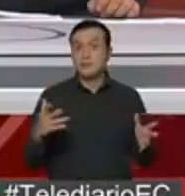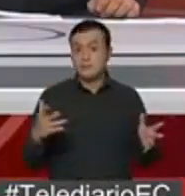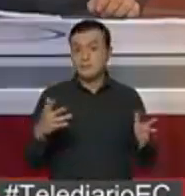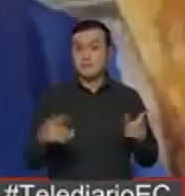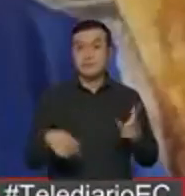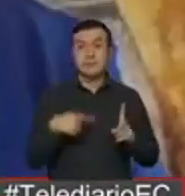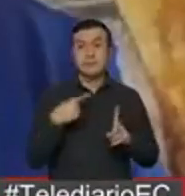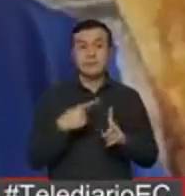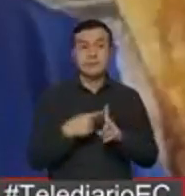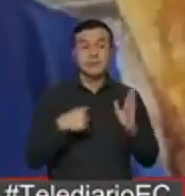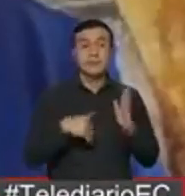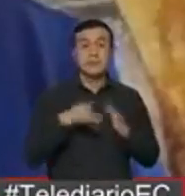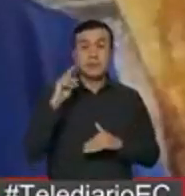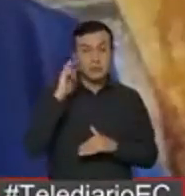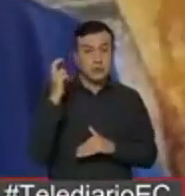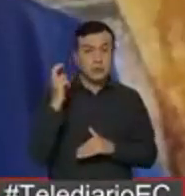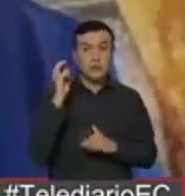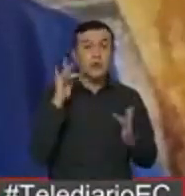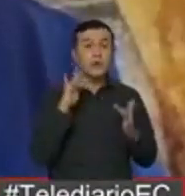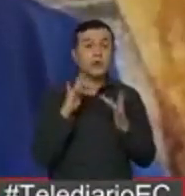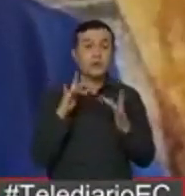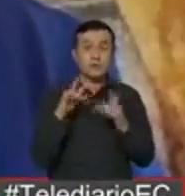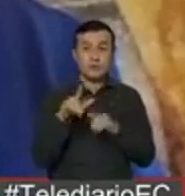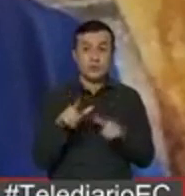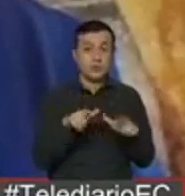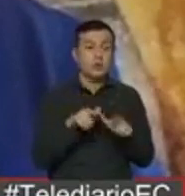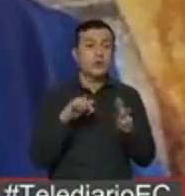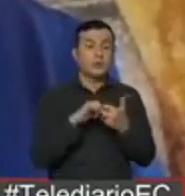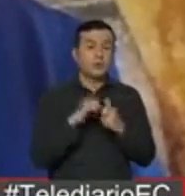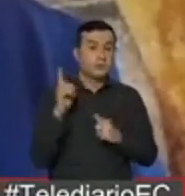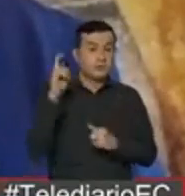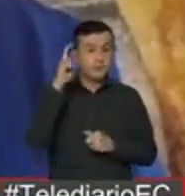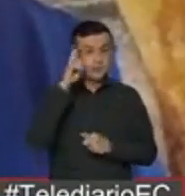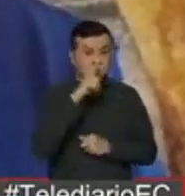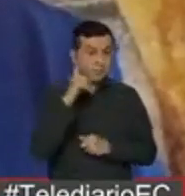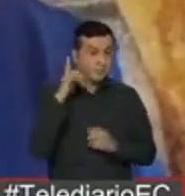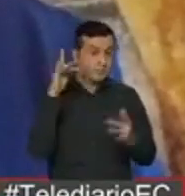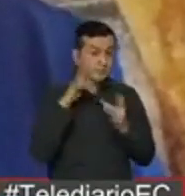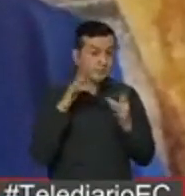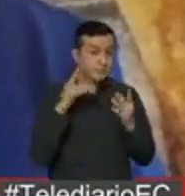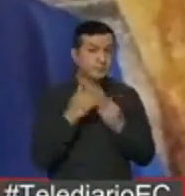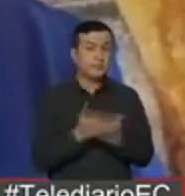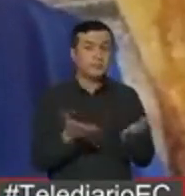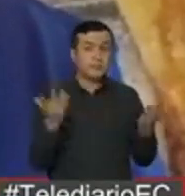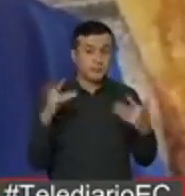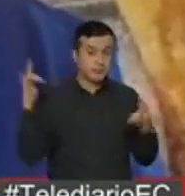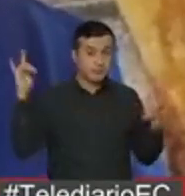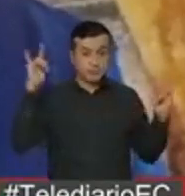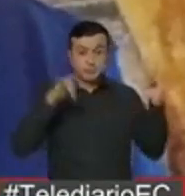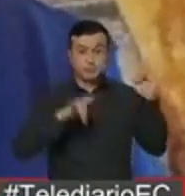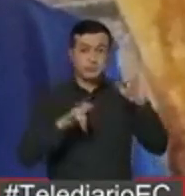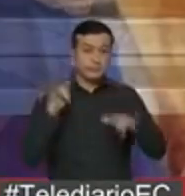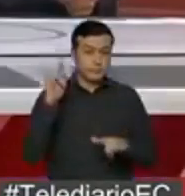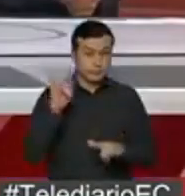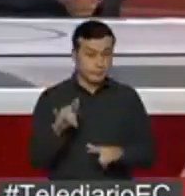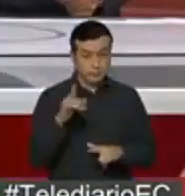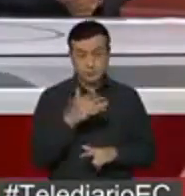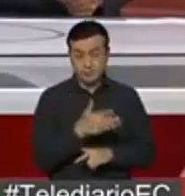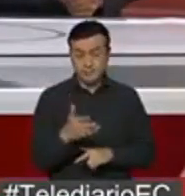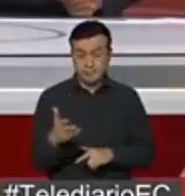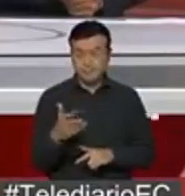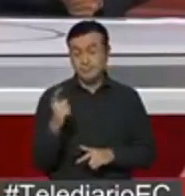y parte principal del turismo es la conectividad. Y la conectividad la tiene vía aérea. Claro que sí.